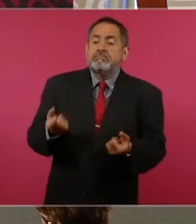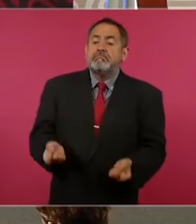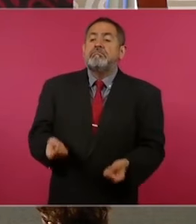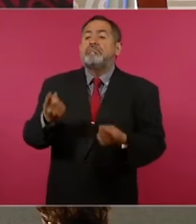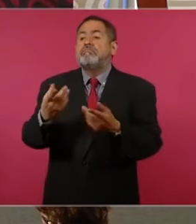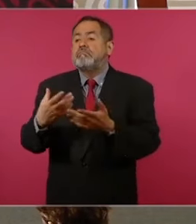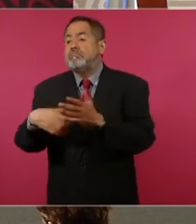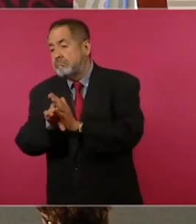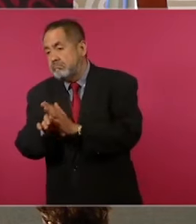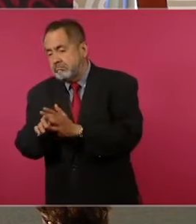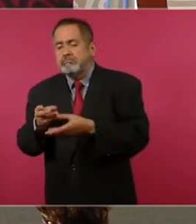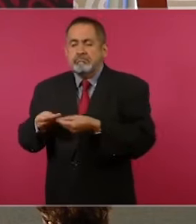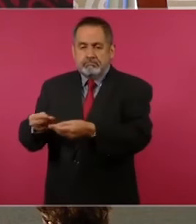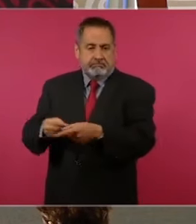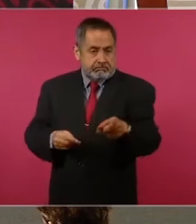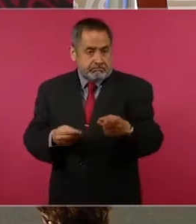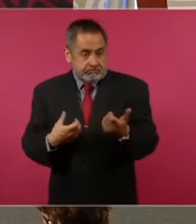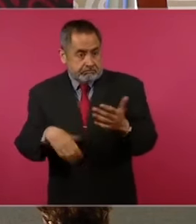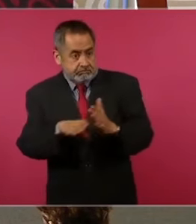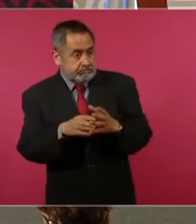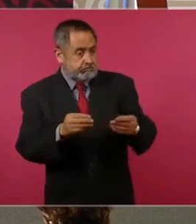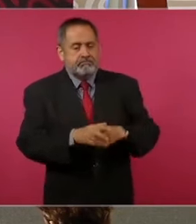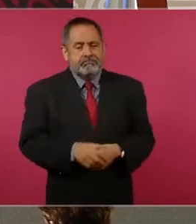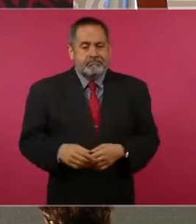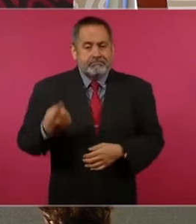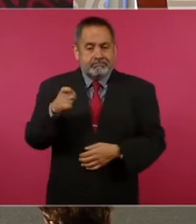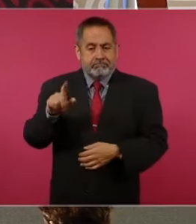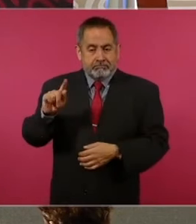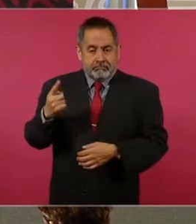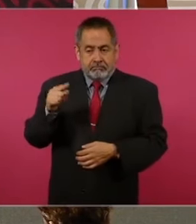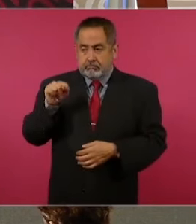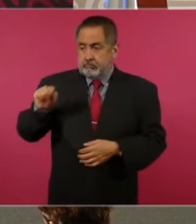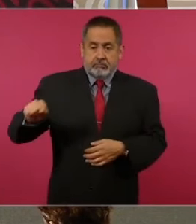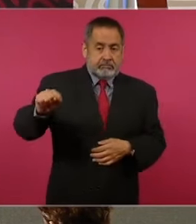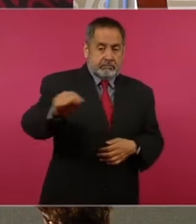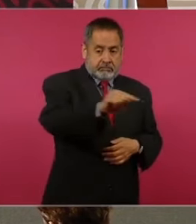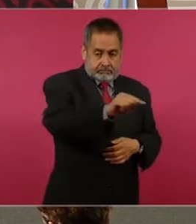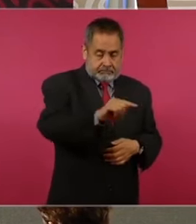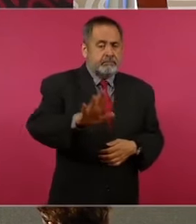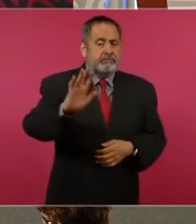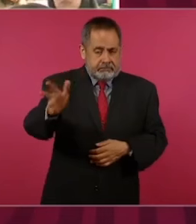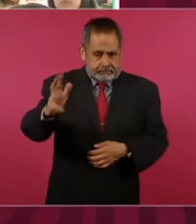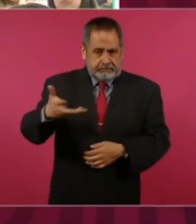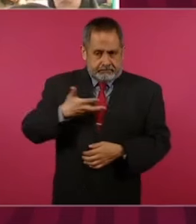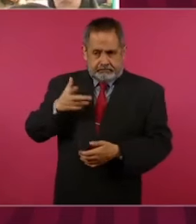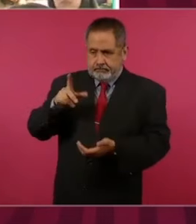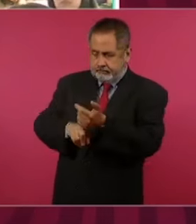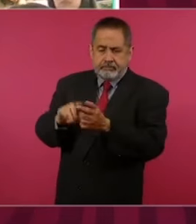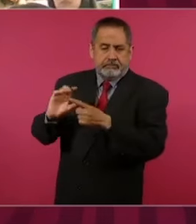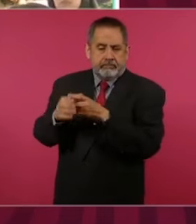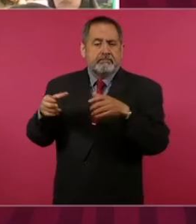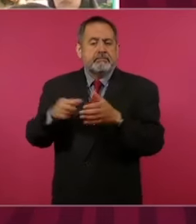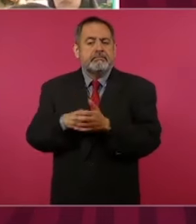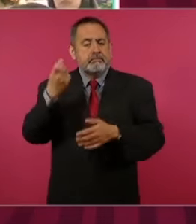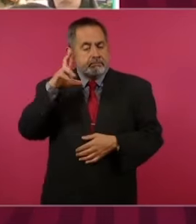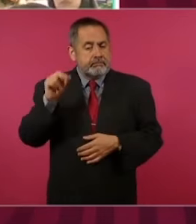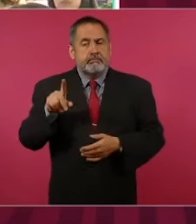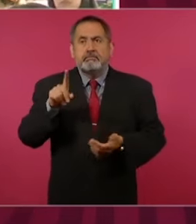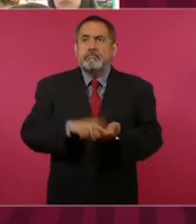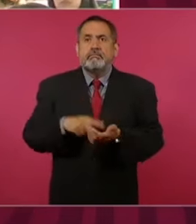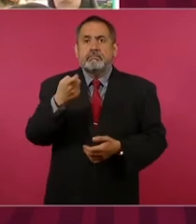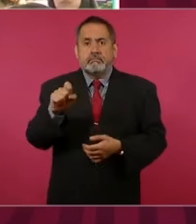que tienen. De las 171 unidades que ya cuentan con su comité en Quintana Roo, tenemos